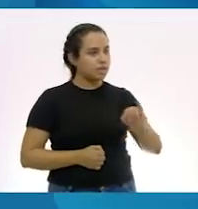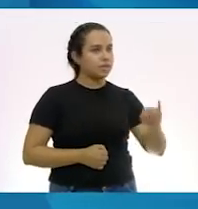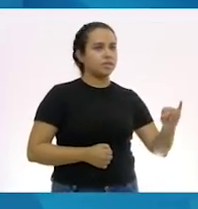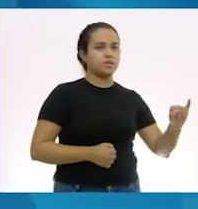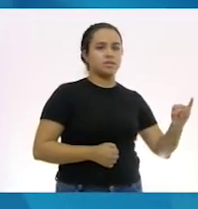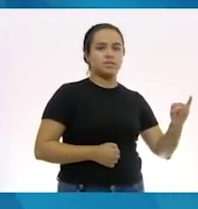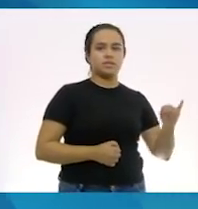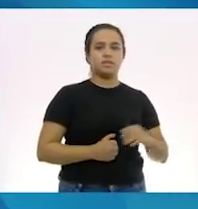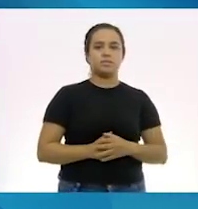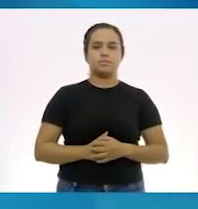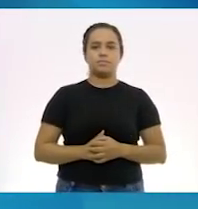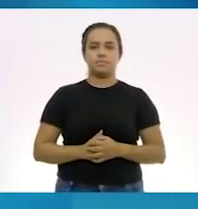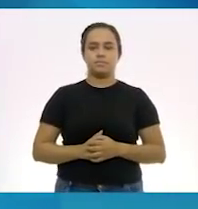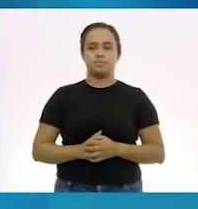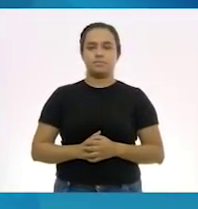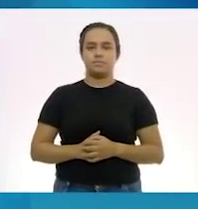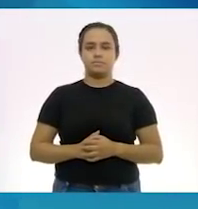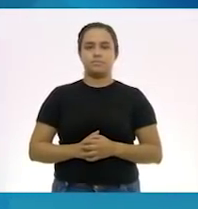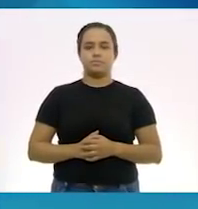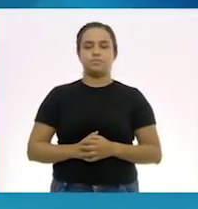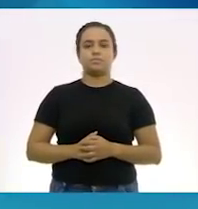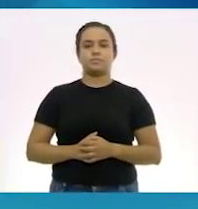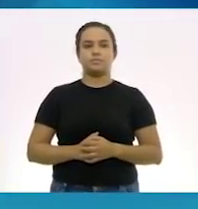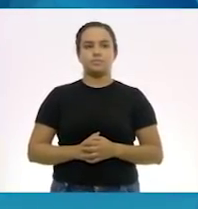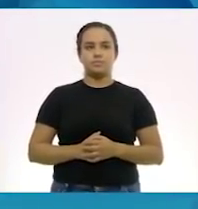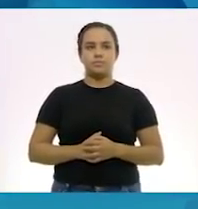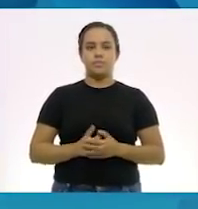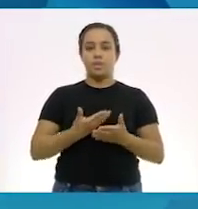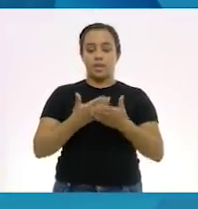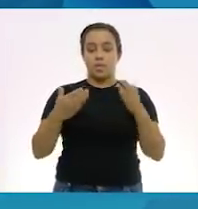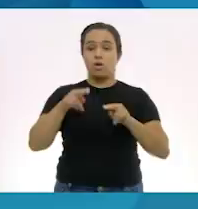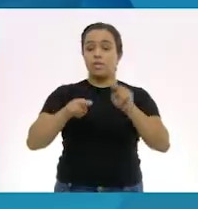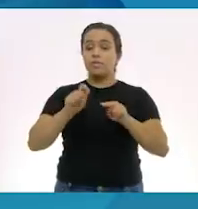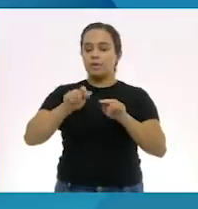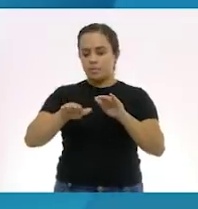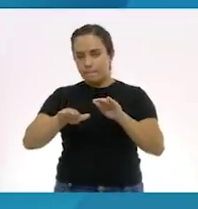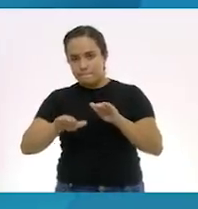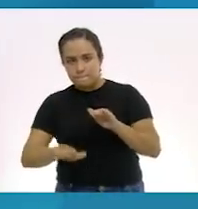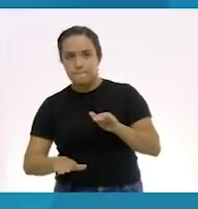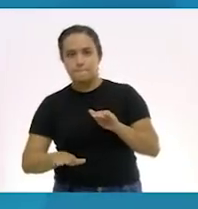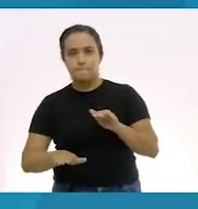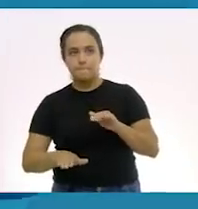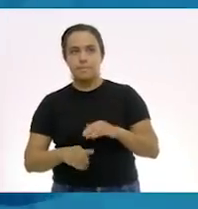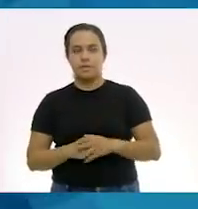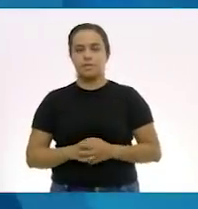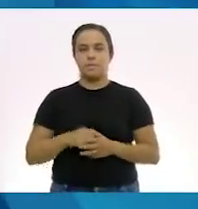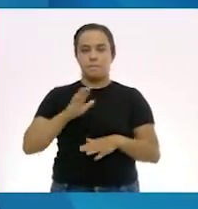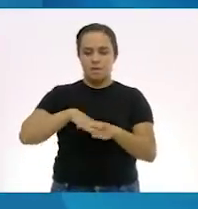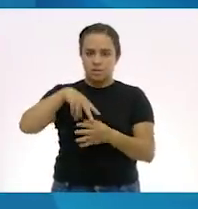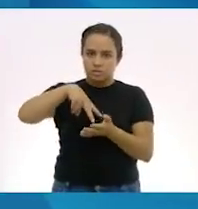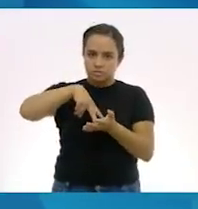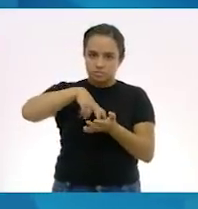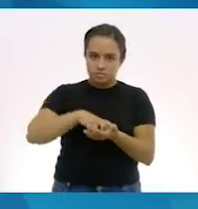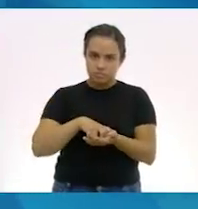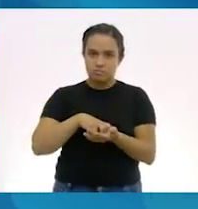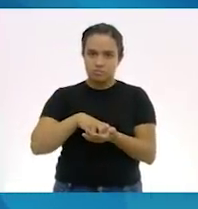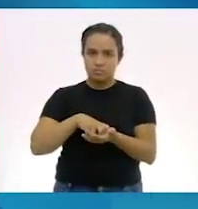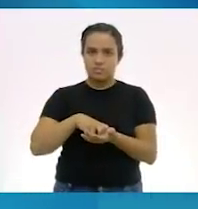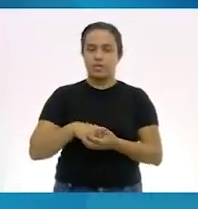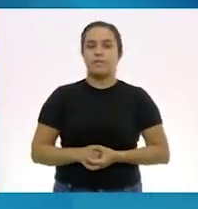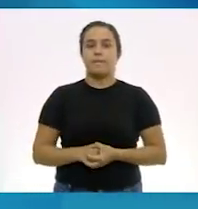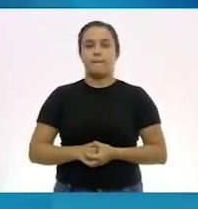Estos niveles los vamos a trabajar, pero vamos a ver el siguiente videoclip que nos va a explicar más sobre este tema. Bien. También hay tres niveles básicos. El